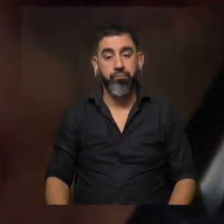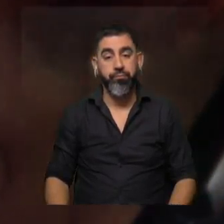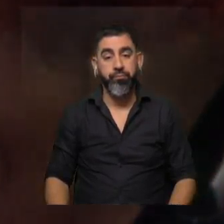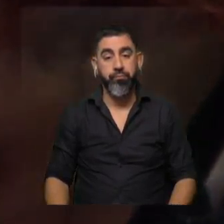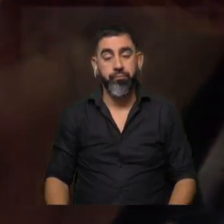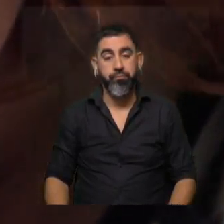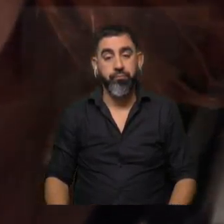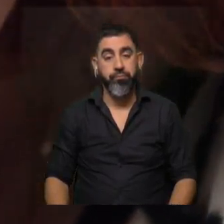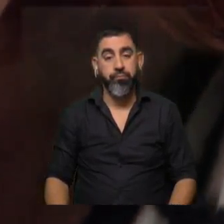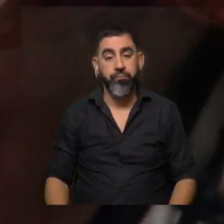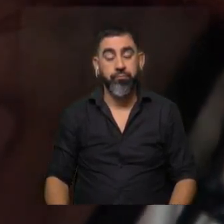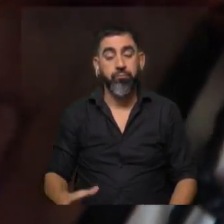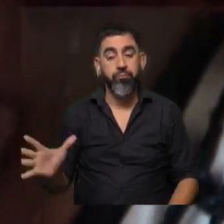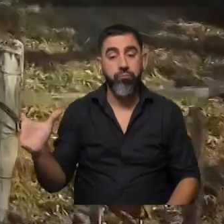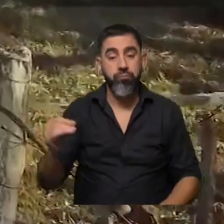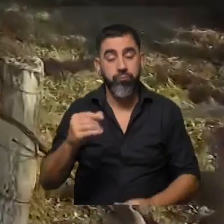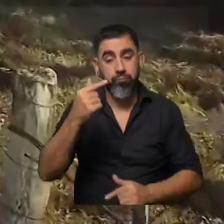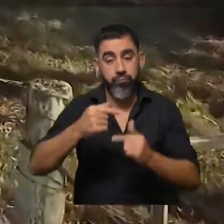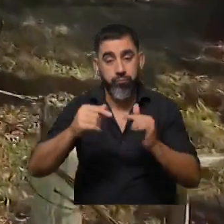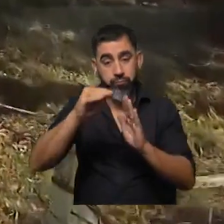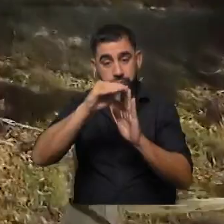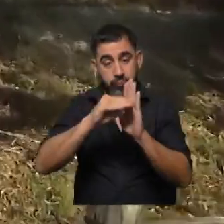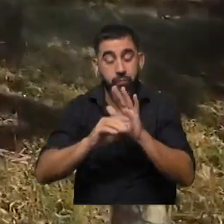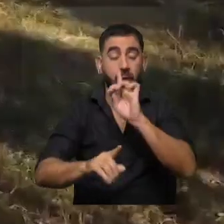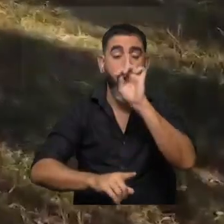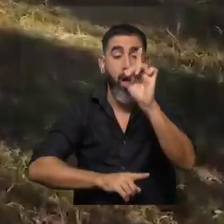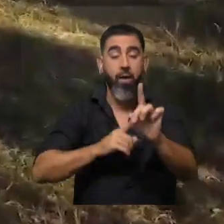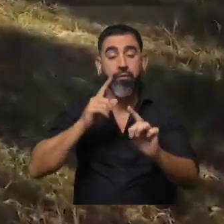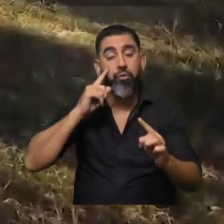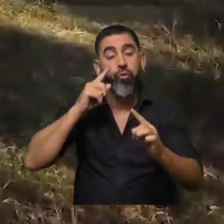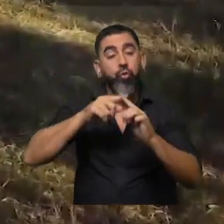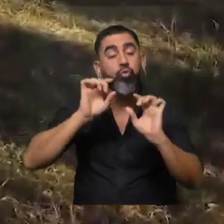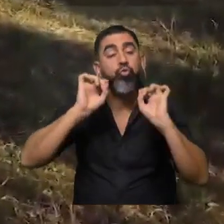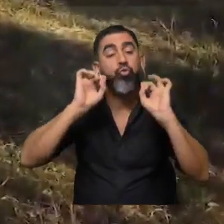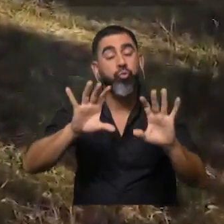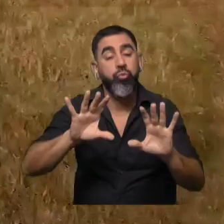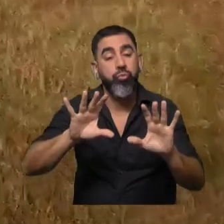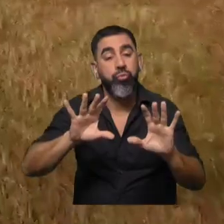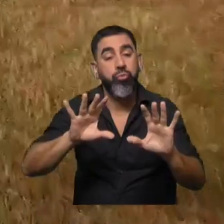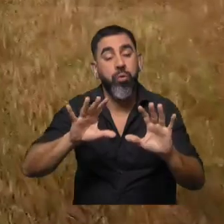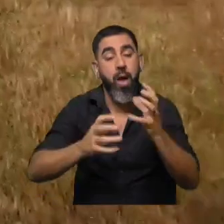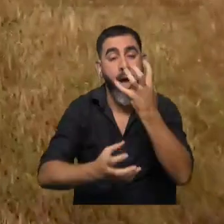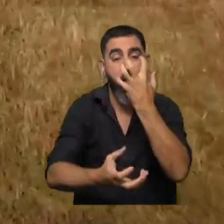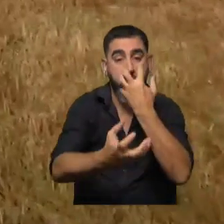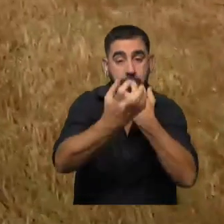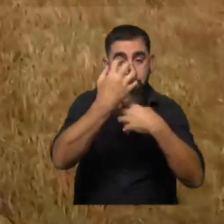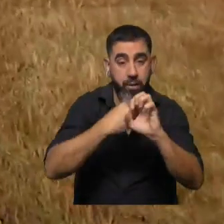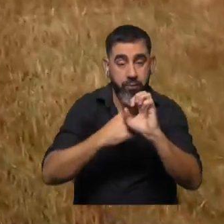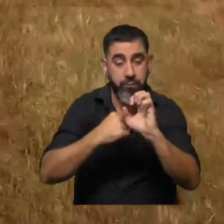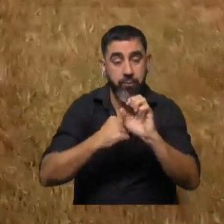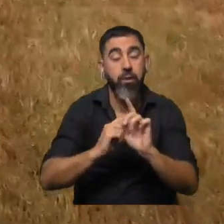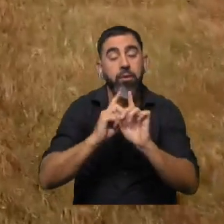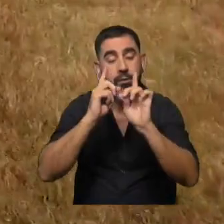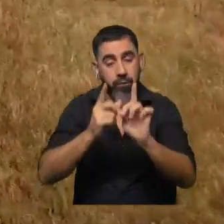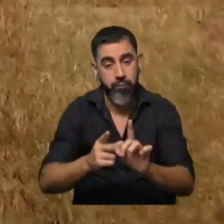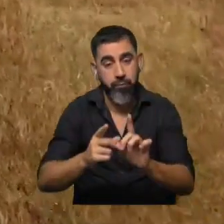Para finalizar, todos estos elementos que muchas veces se focaliza solamente en la especie animal, ¿tá? Tenemos que